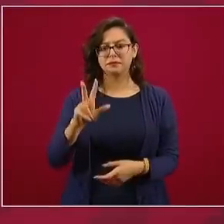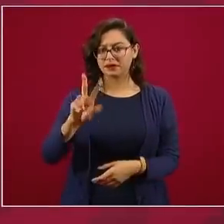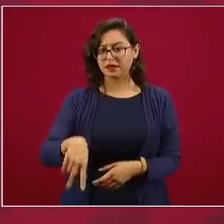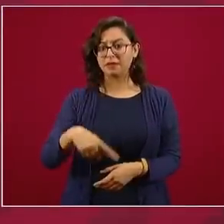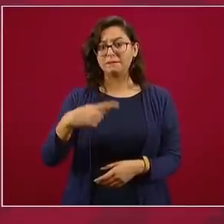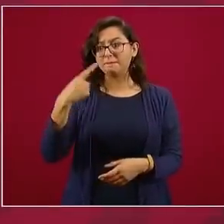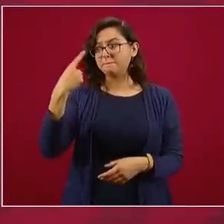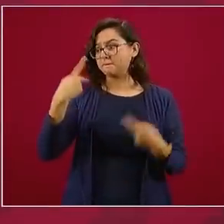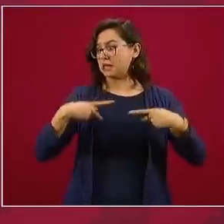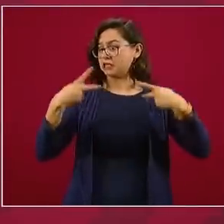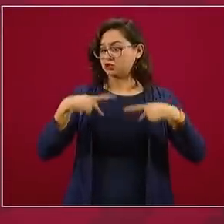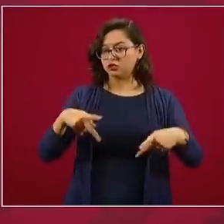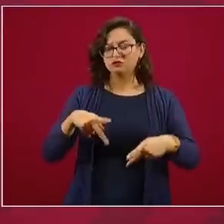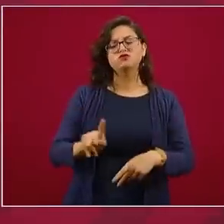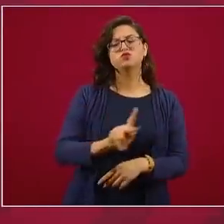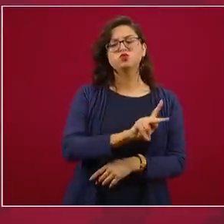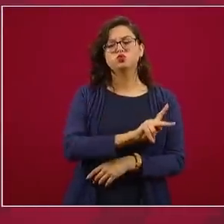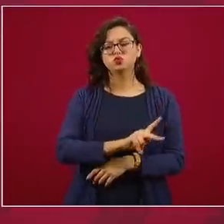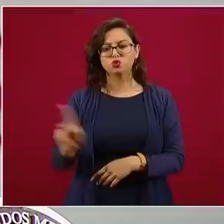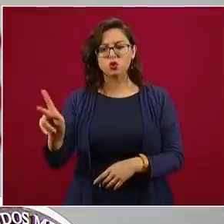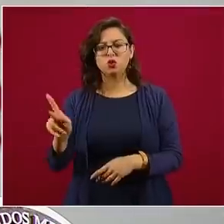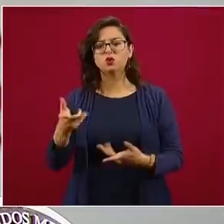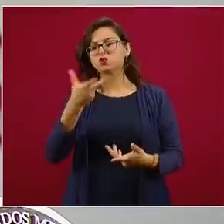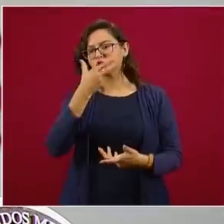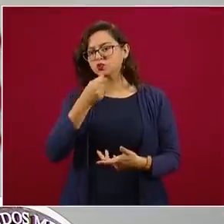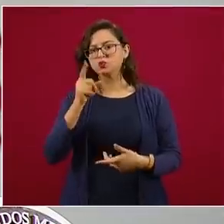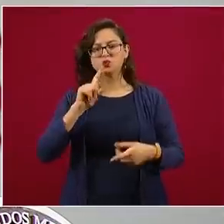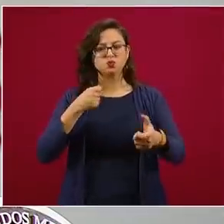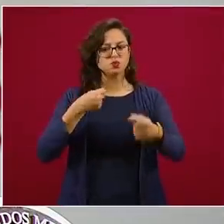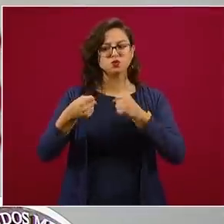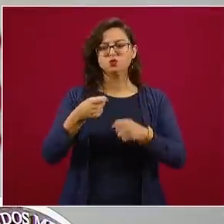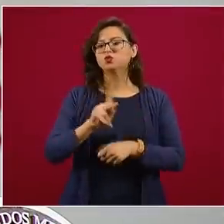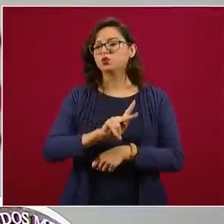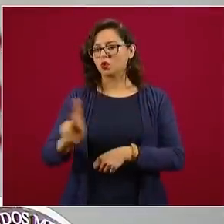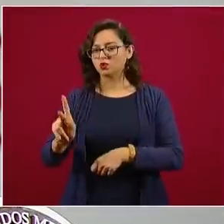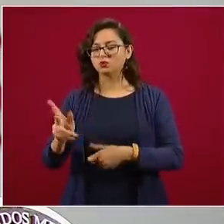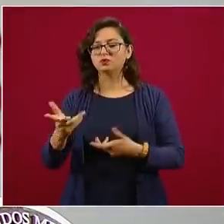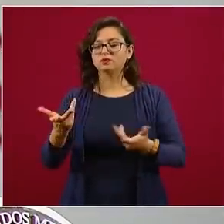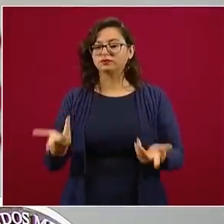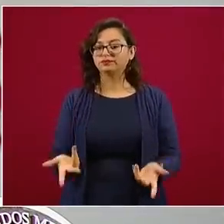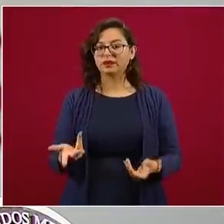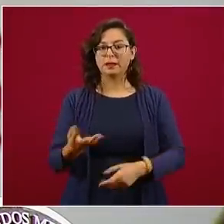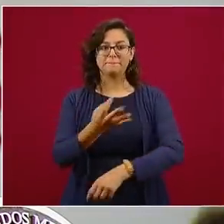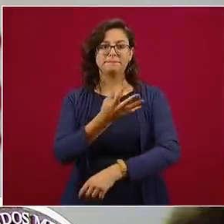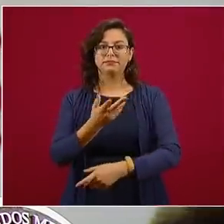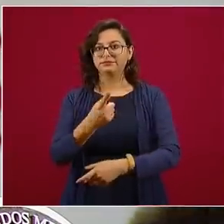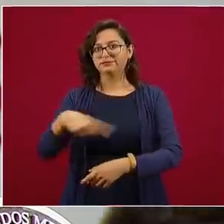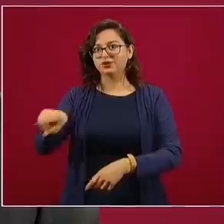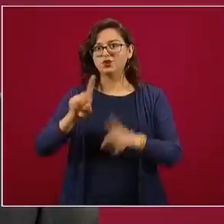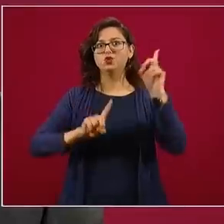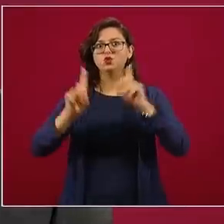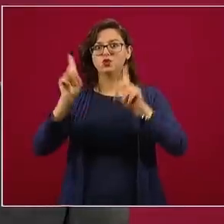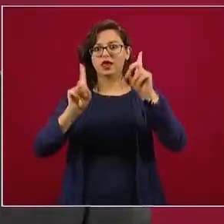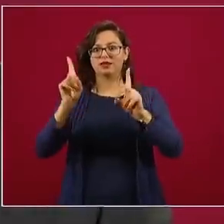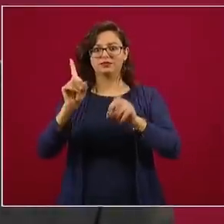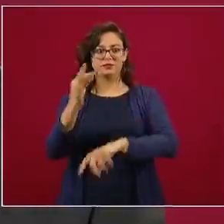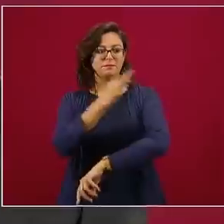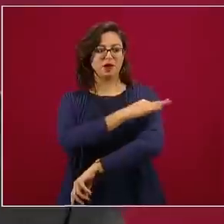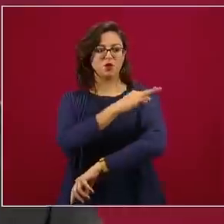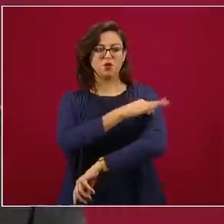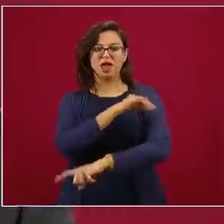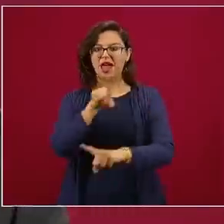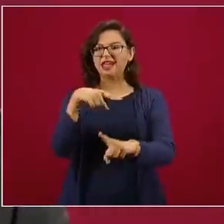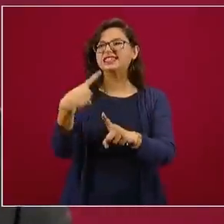personas, será para todos los comunicadoras y comunicadores. ¿A quién se le va a poner? En este momento no